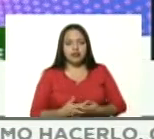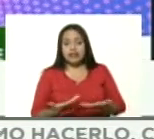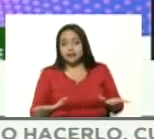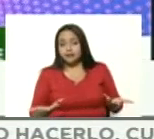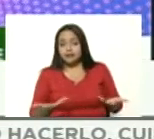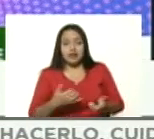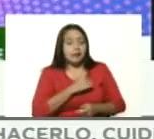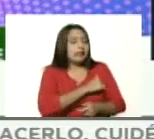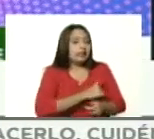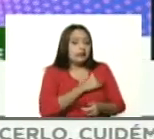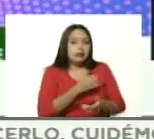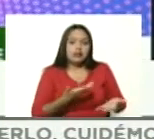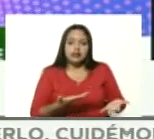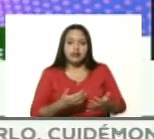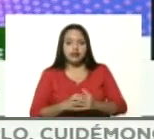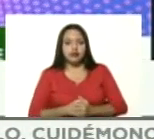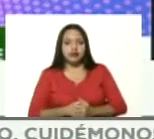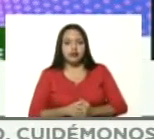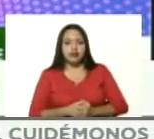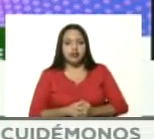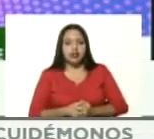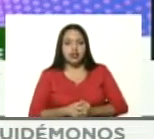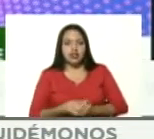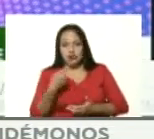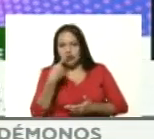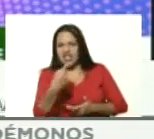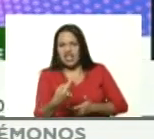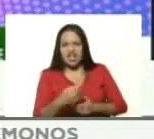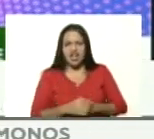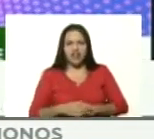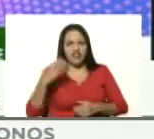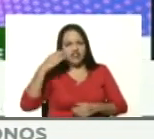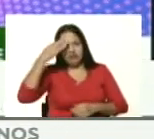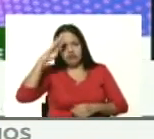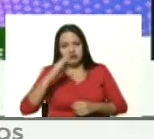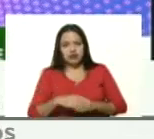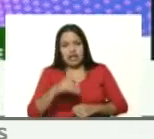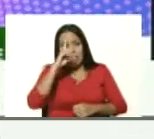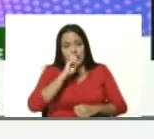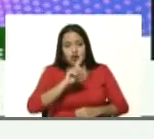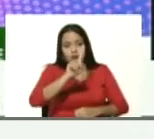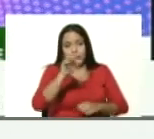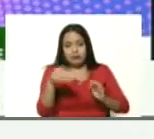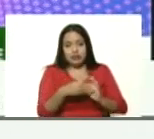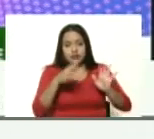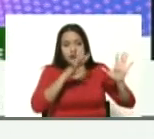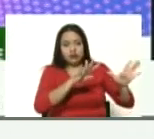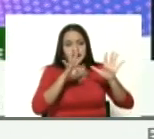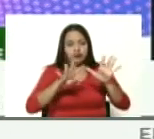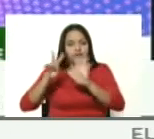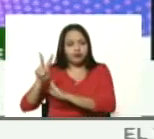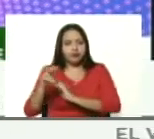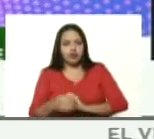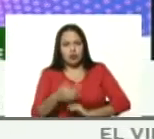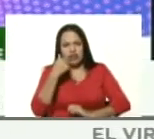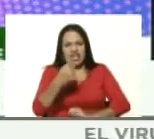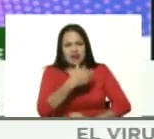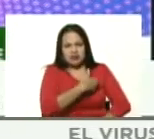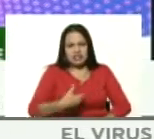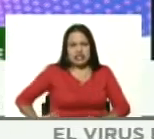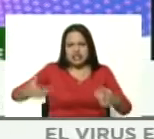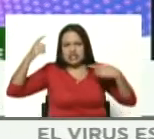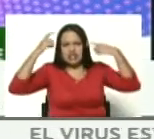sin lugar a duda, como lo dijera Fidel Castro Ruz en el año 1992, como lo dijera el comandante